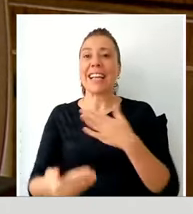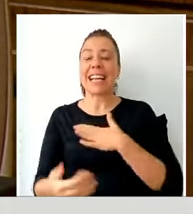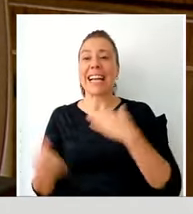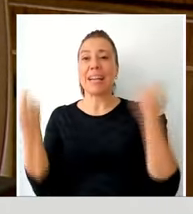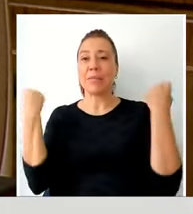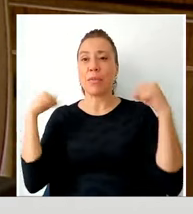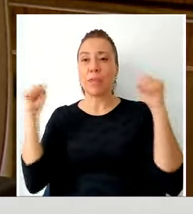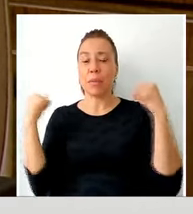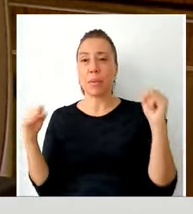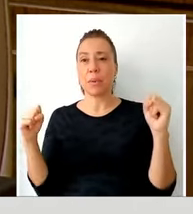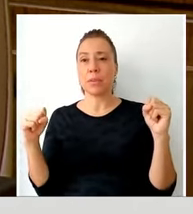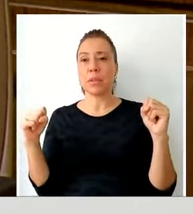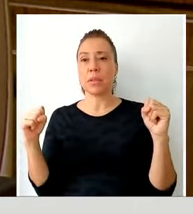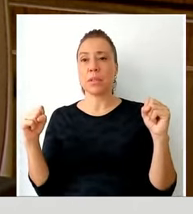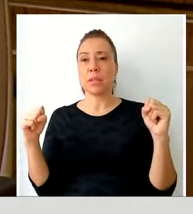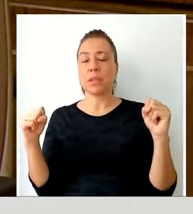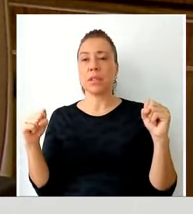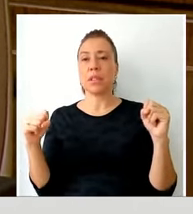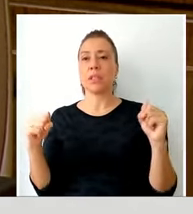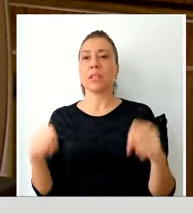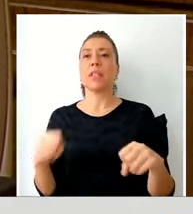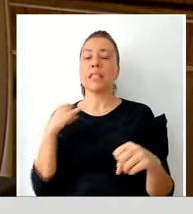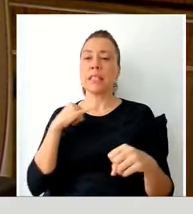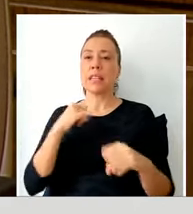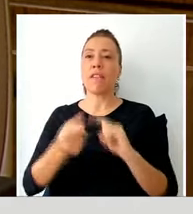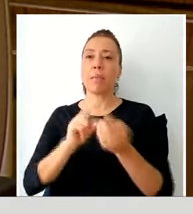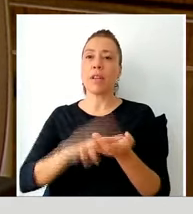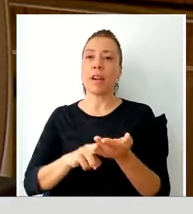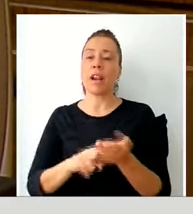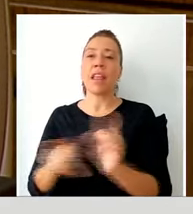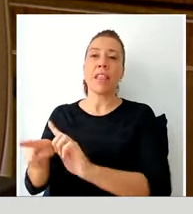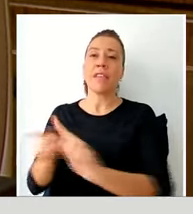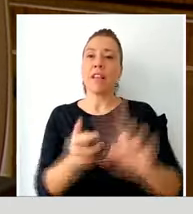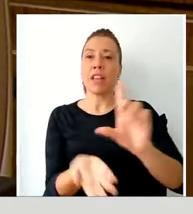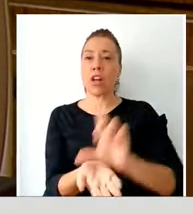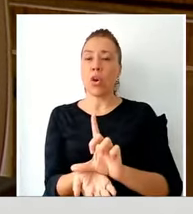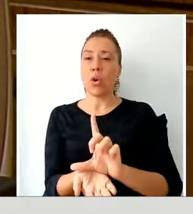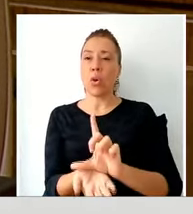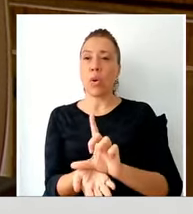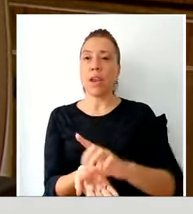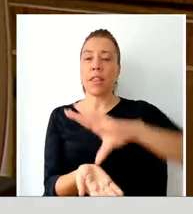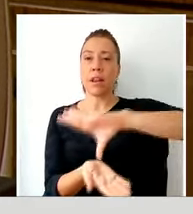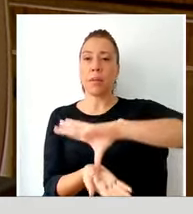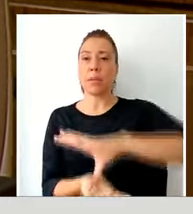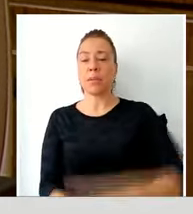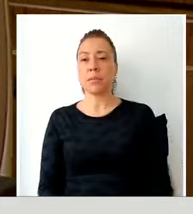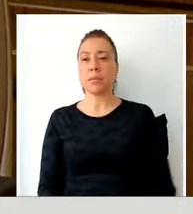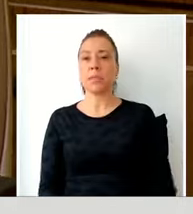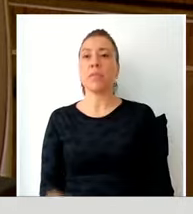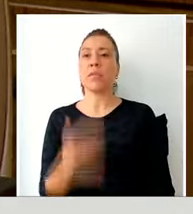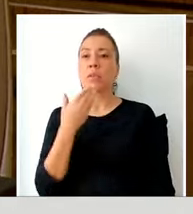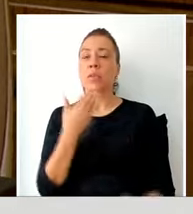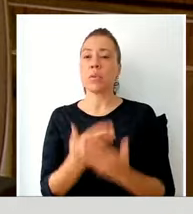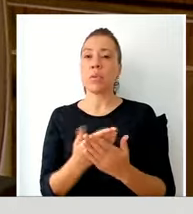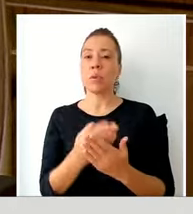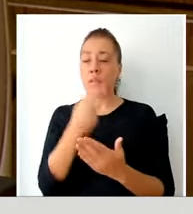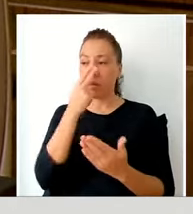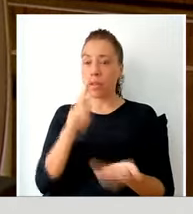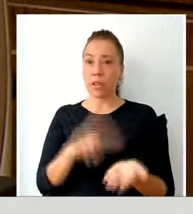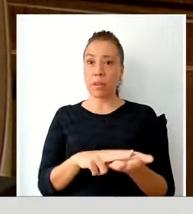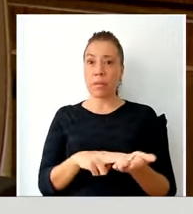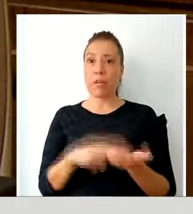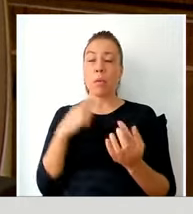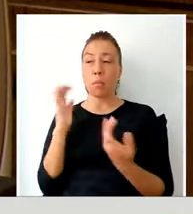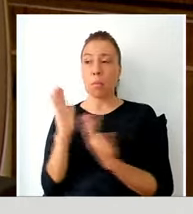se siga materializando en cada Rincón de nuestro país pero cuando nos encontramos en la realidad Porque estos proyectos